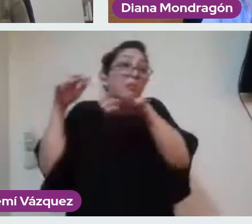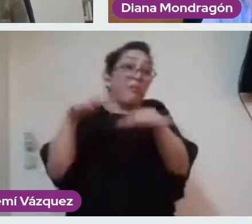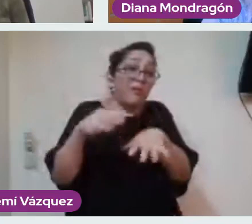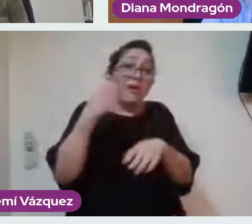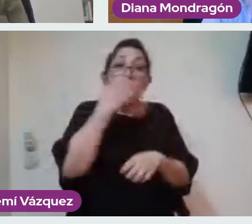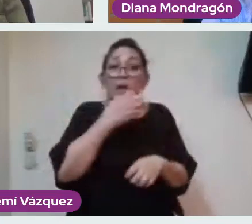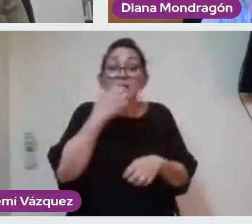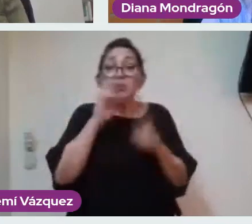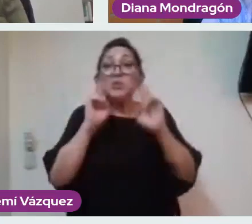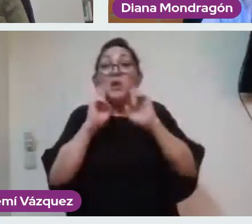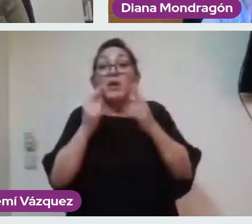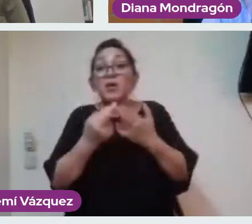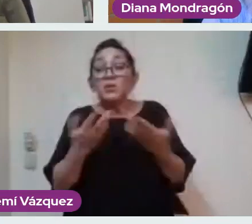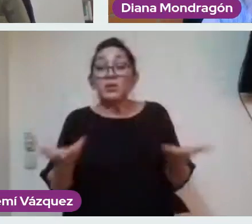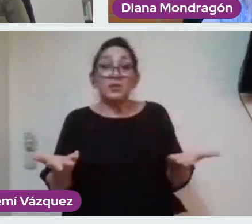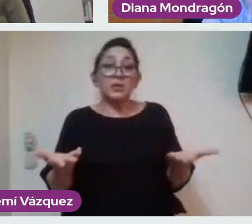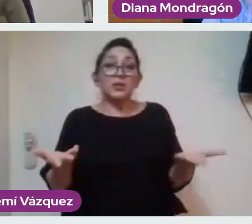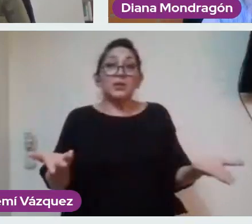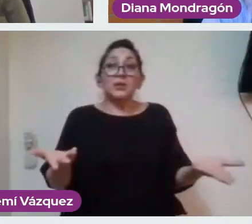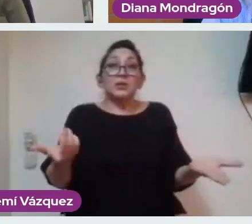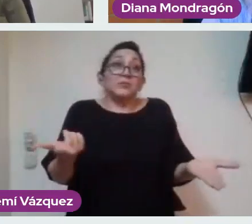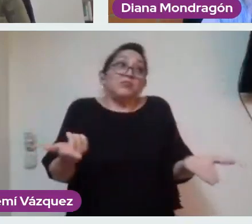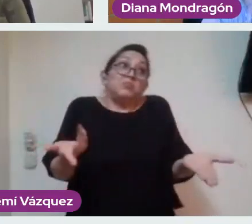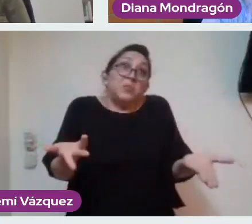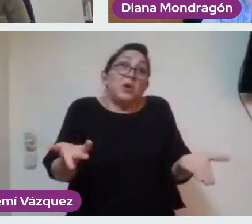¿no? Qué importante también que la escuela,